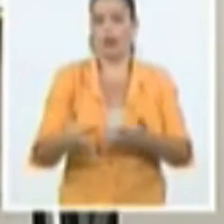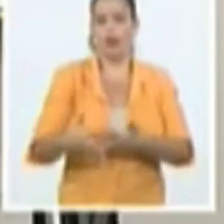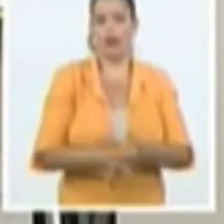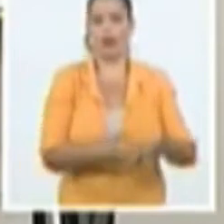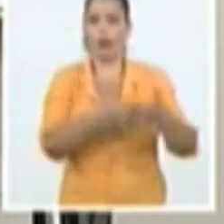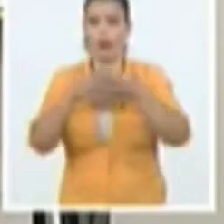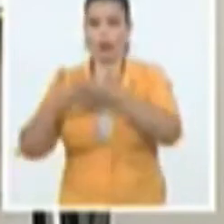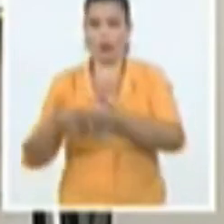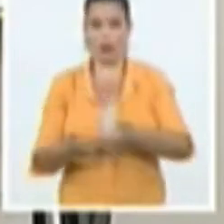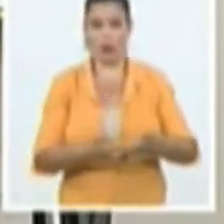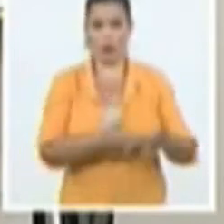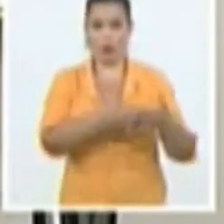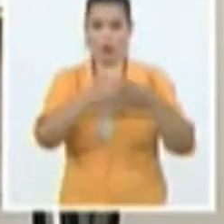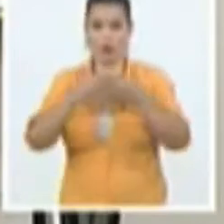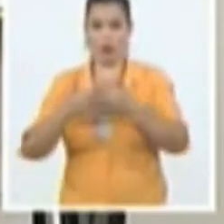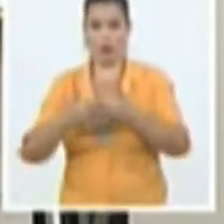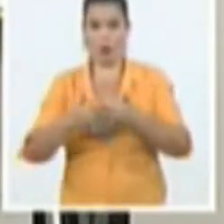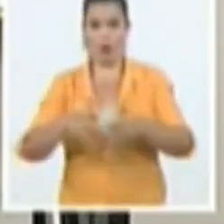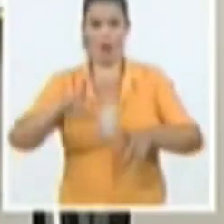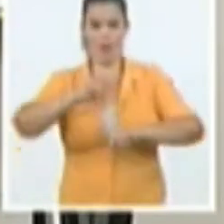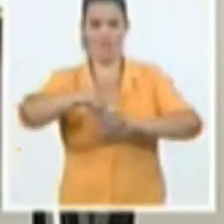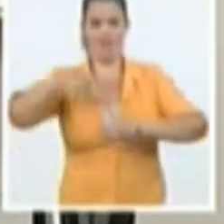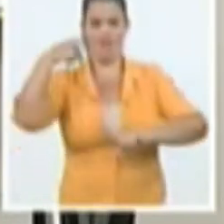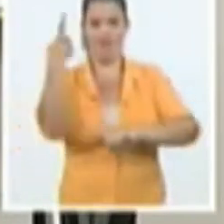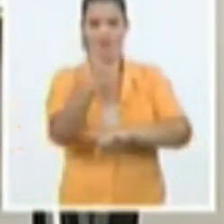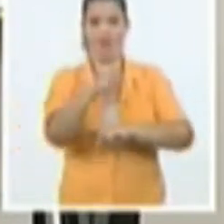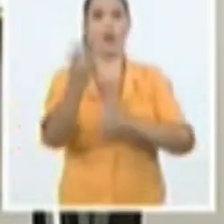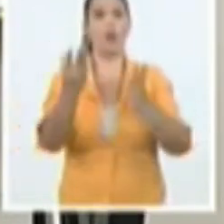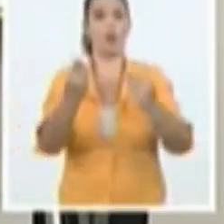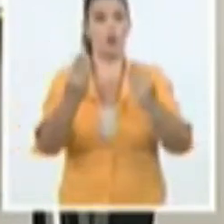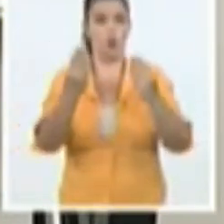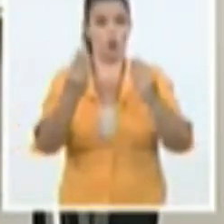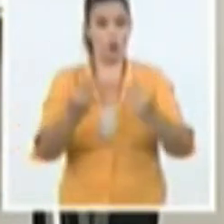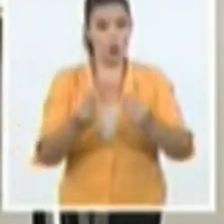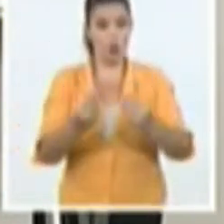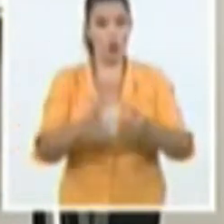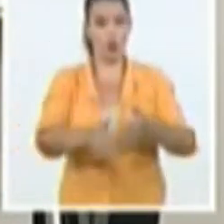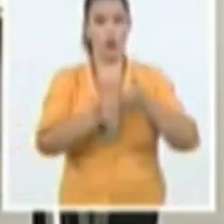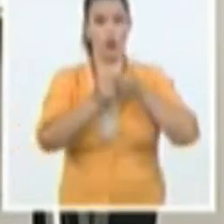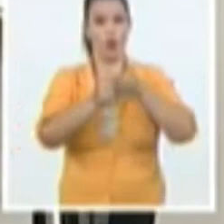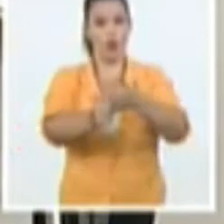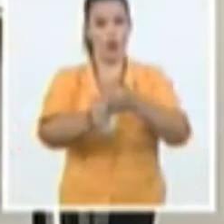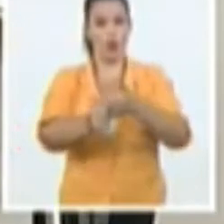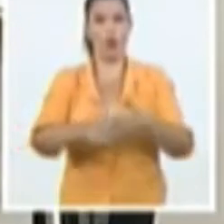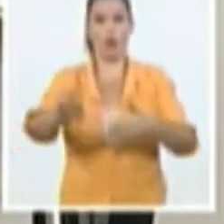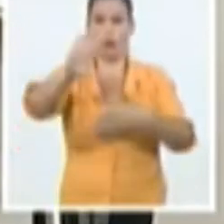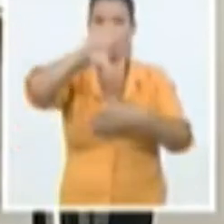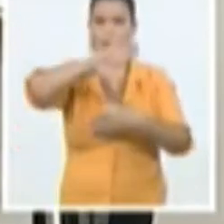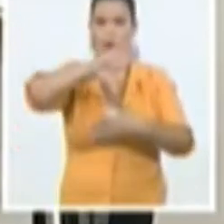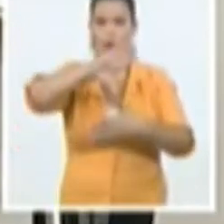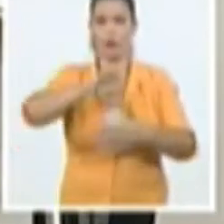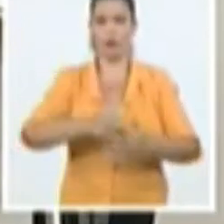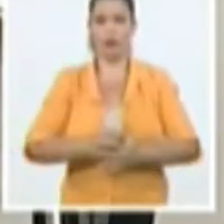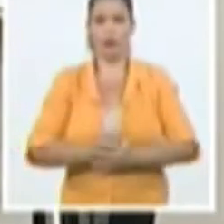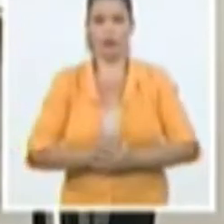o derrocado a líderes en todos los continentes, ha apoyado secretamente a partidos políticos de sus